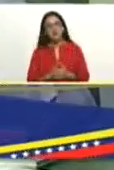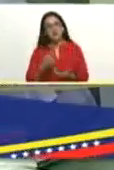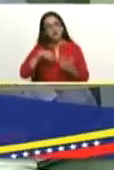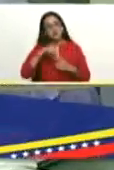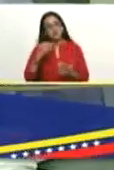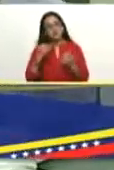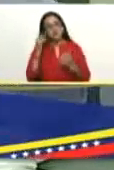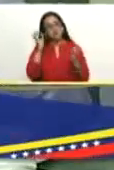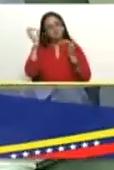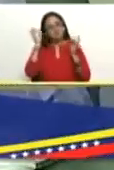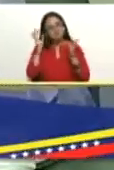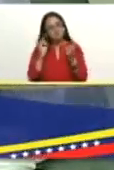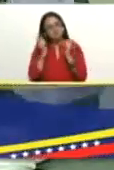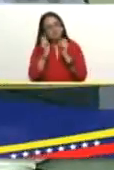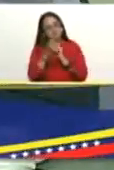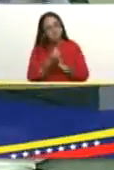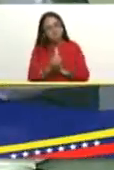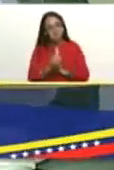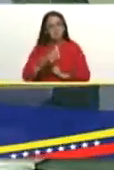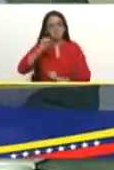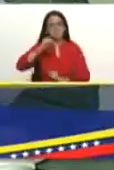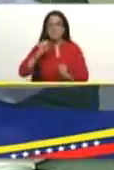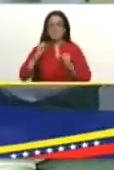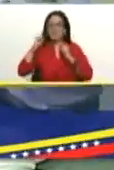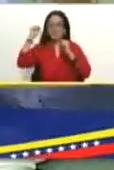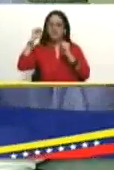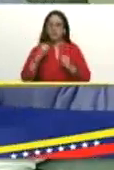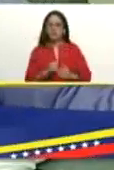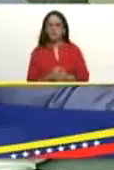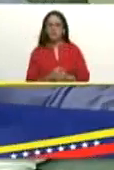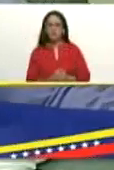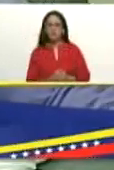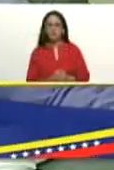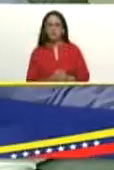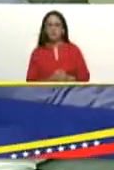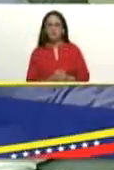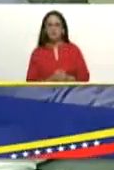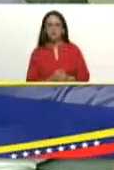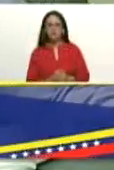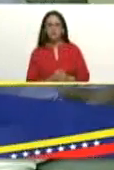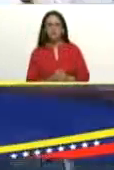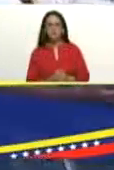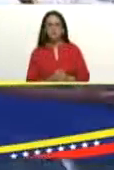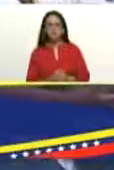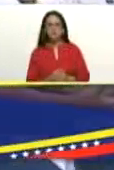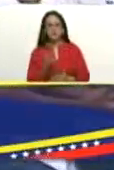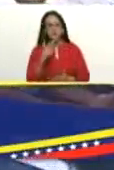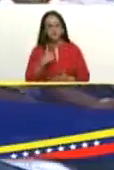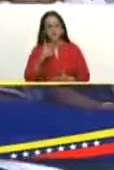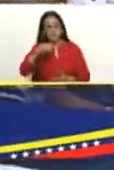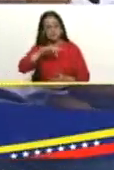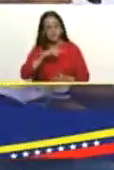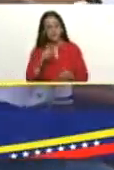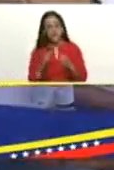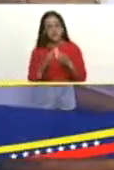reinventaremos, nos renovaremos y venceremos. Esa es la consigna. Y somos un equipo.